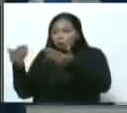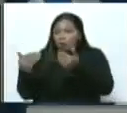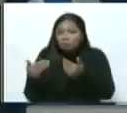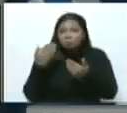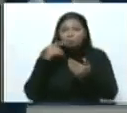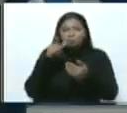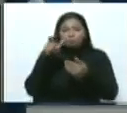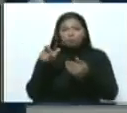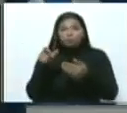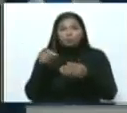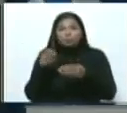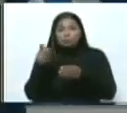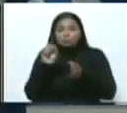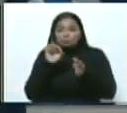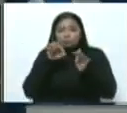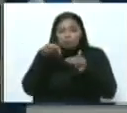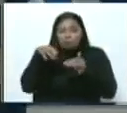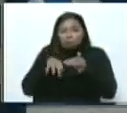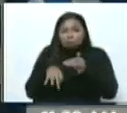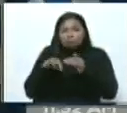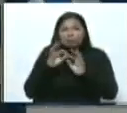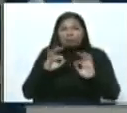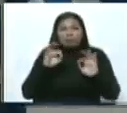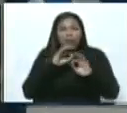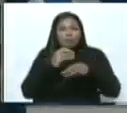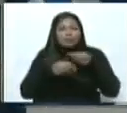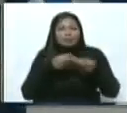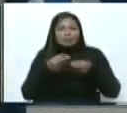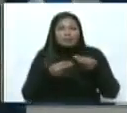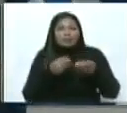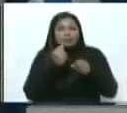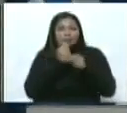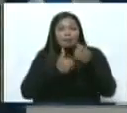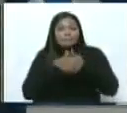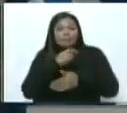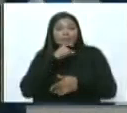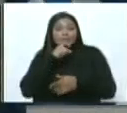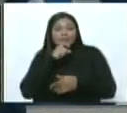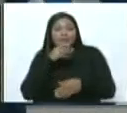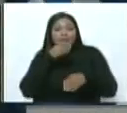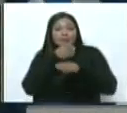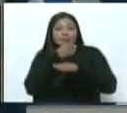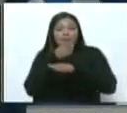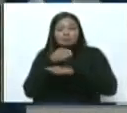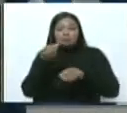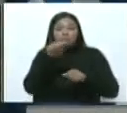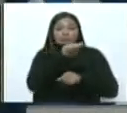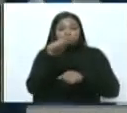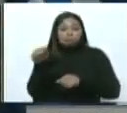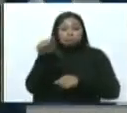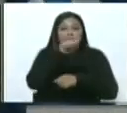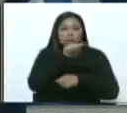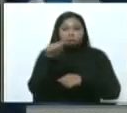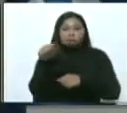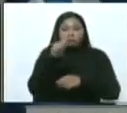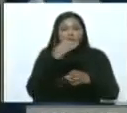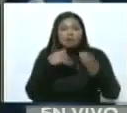por una miseria para él hacer el trabajo más difícil de ir por esas carreteras y vías